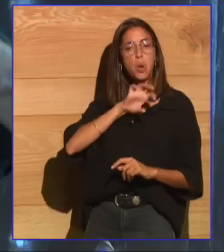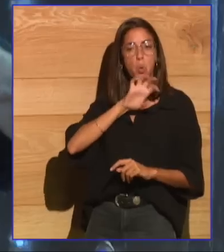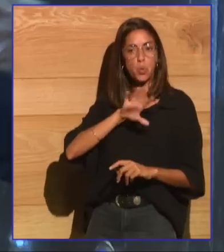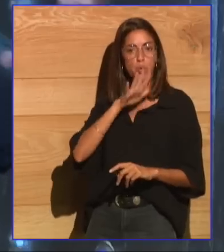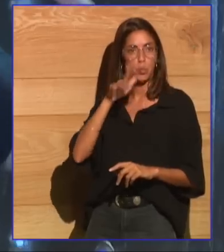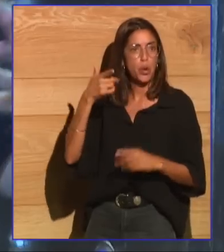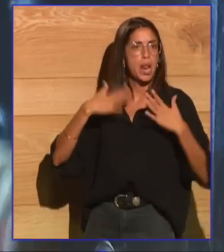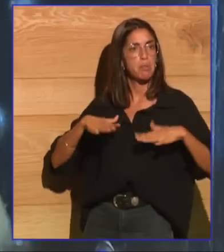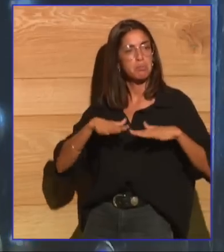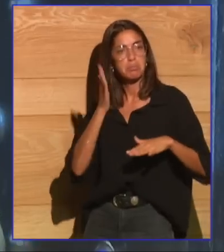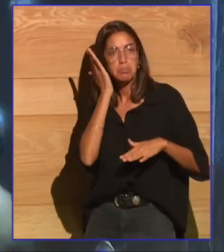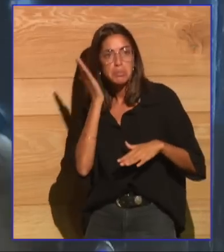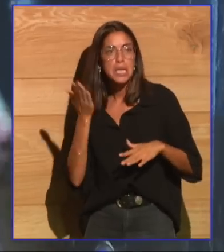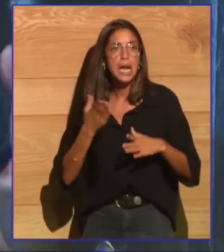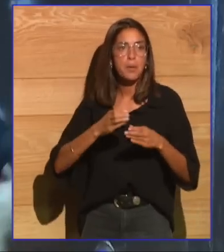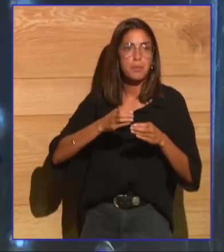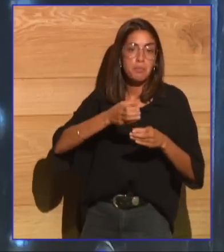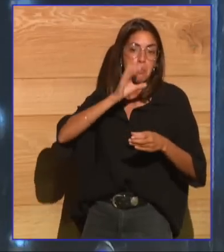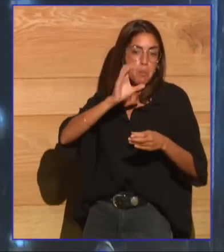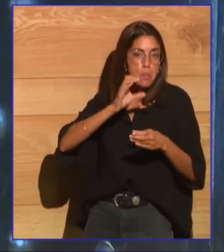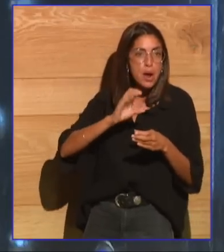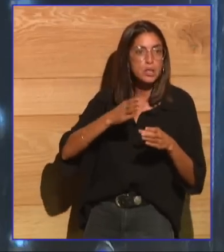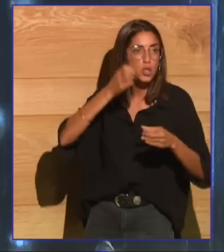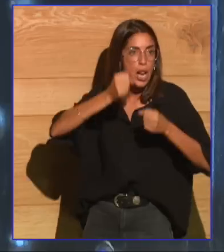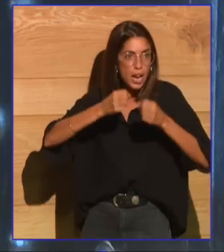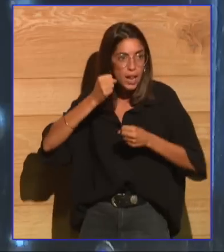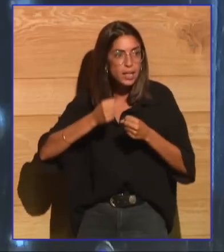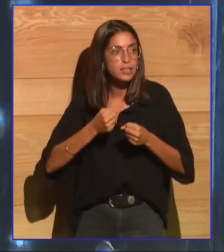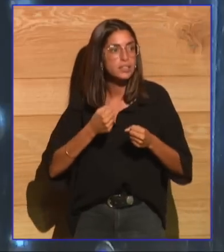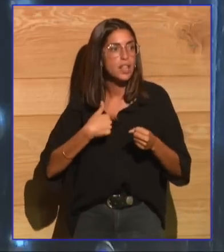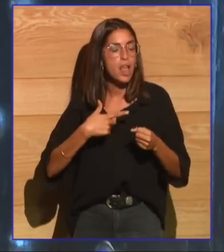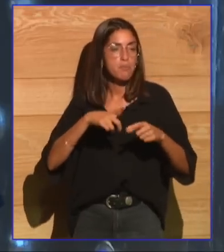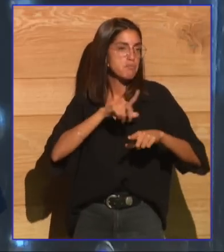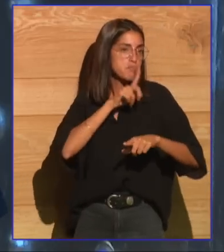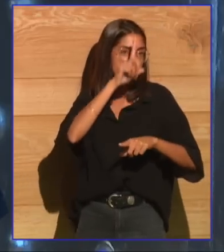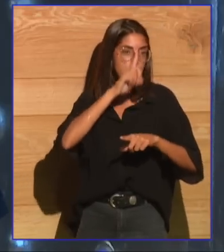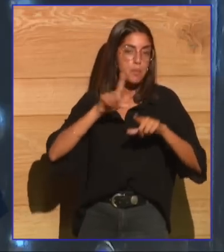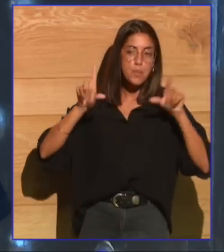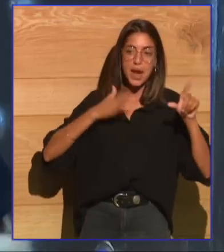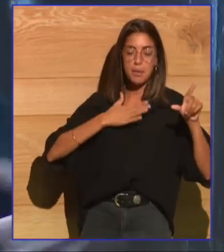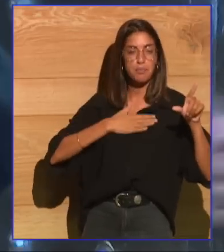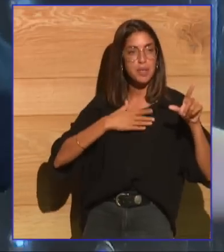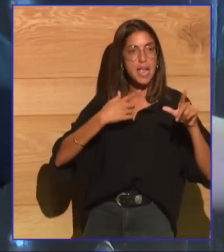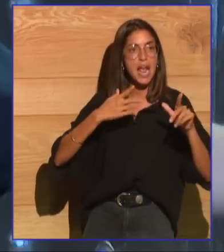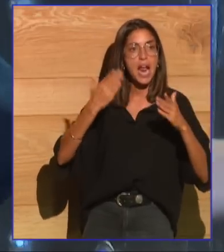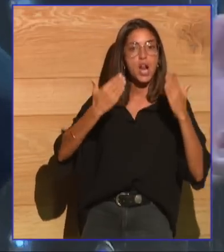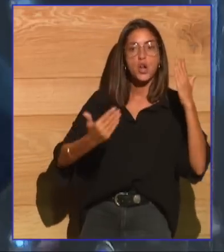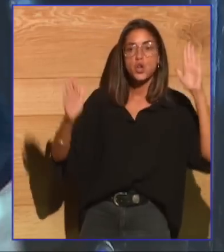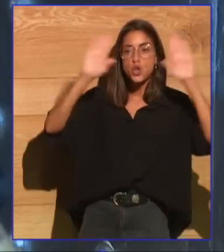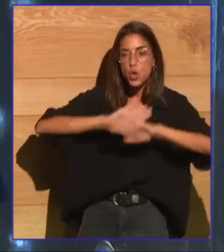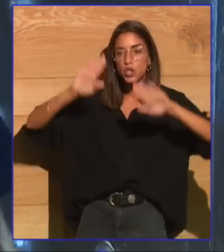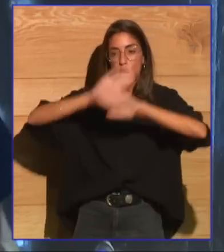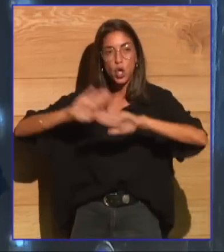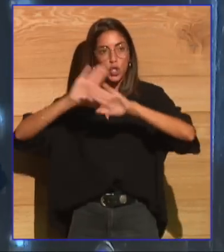vale con el vaso de galletas el vaso de leche os al plato estás hablando de mi imagen de cada noche vale yo